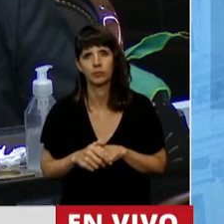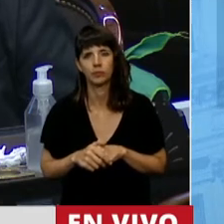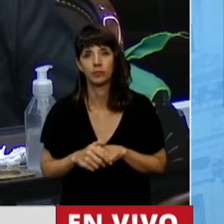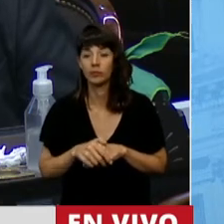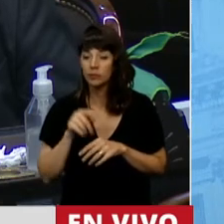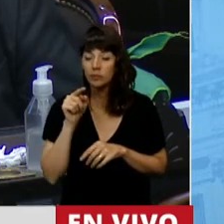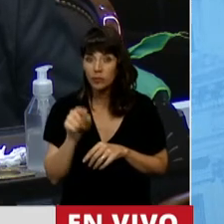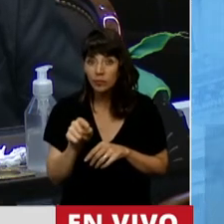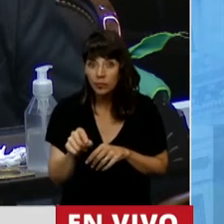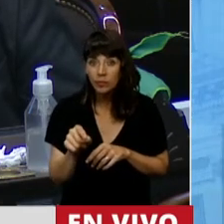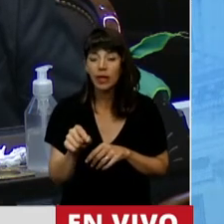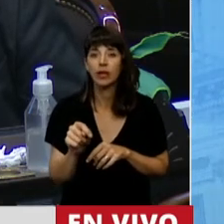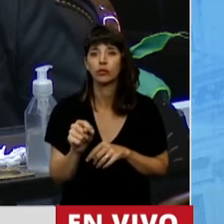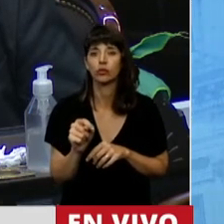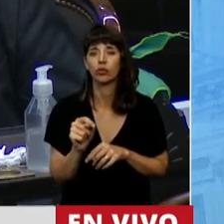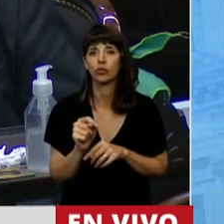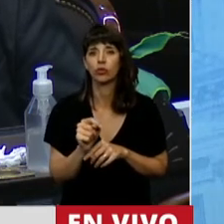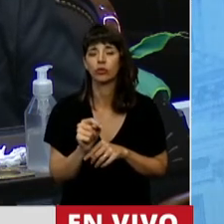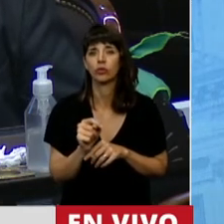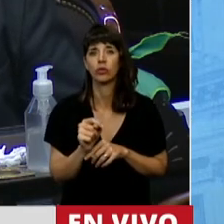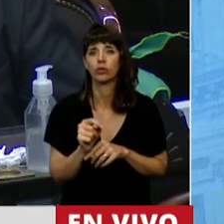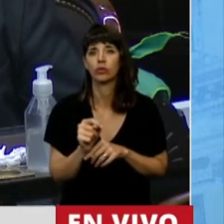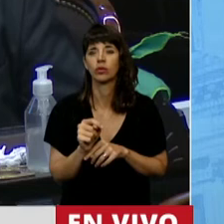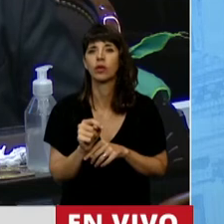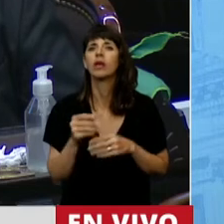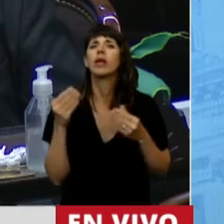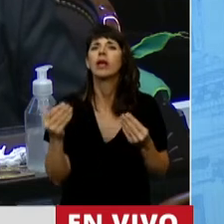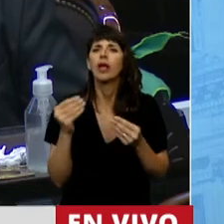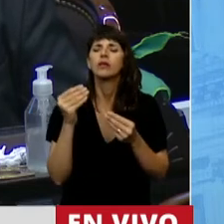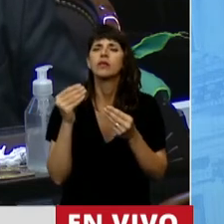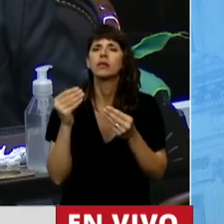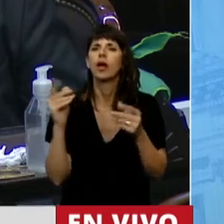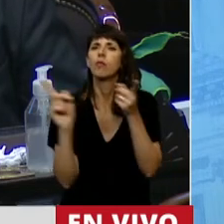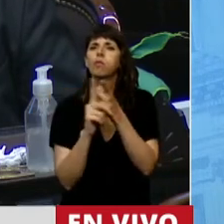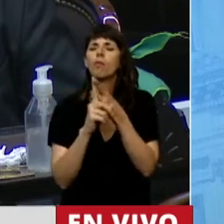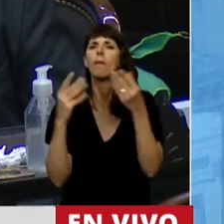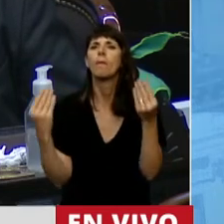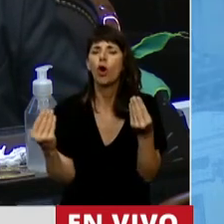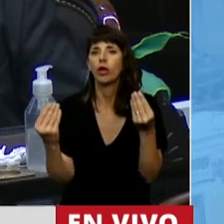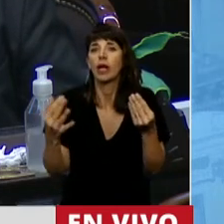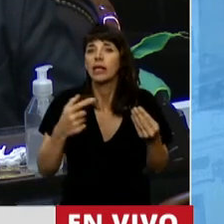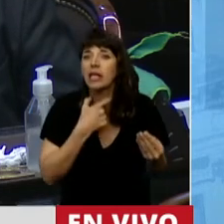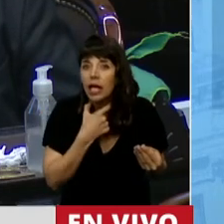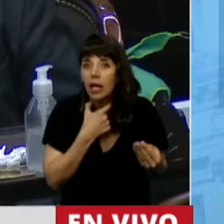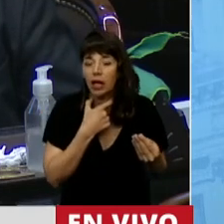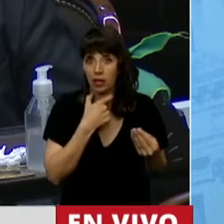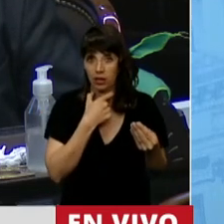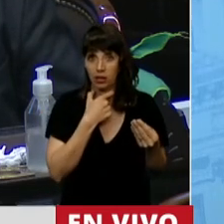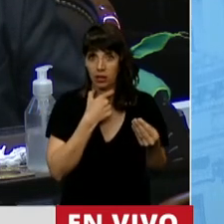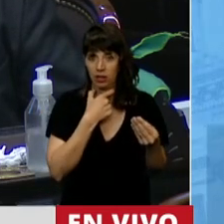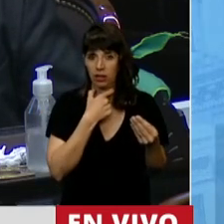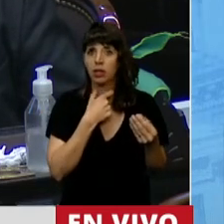Esta acción incausada se daría por el deseo o el arbitrio como pauta ética y legal